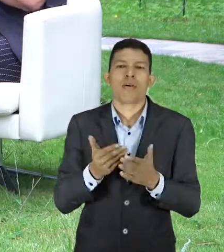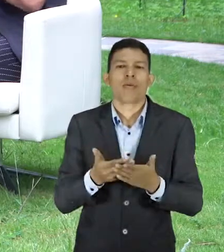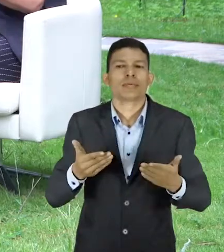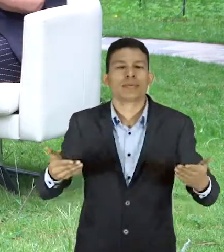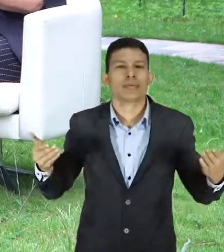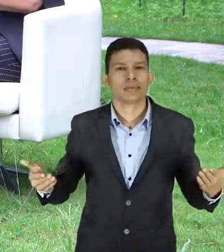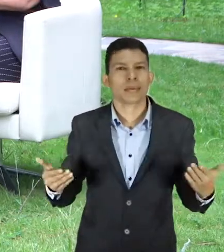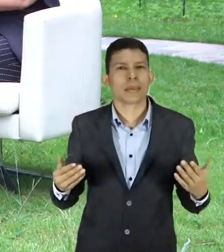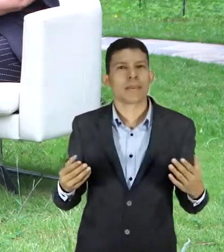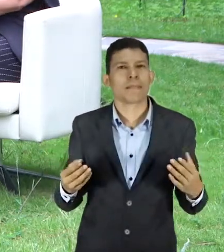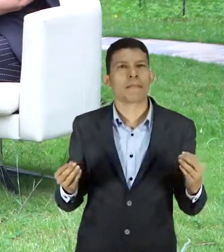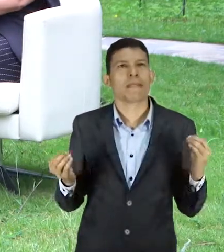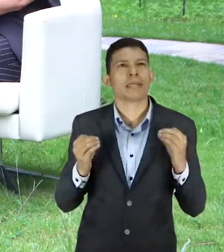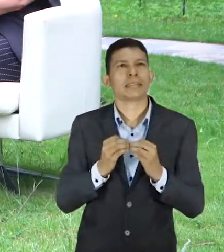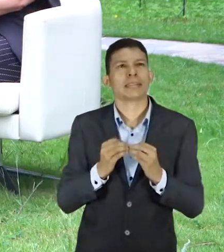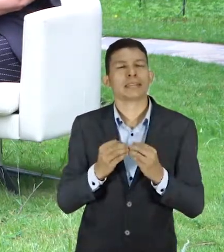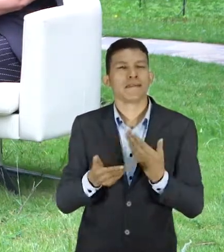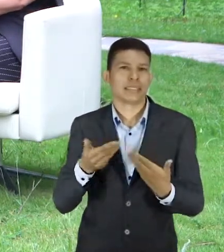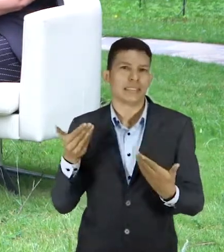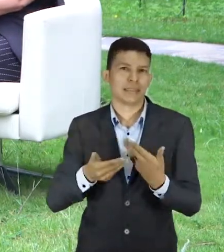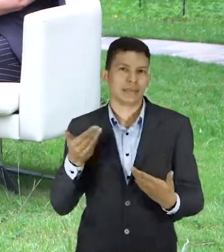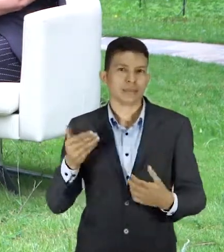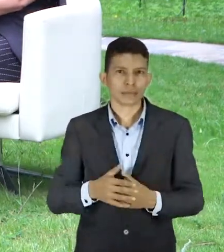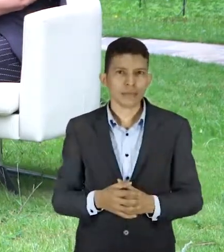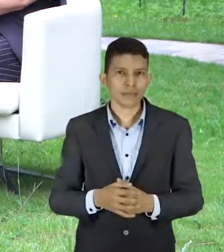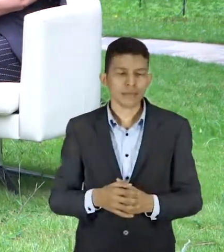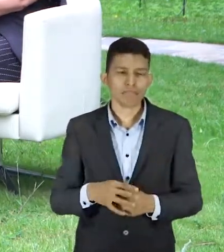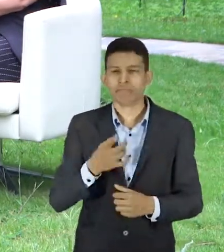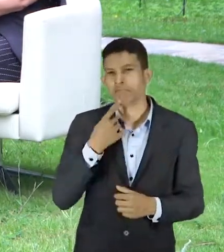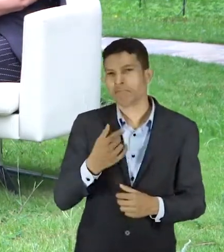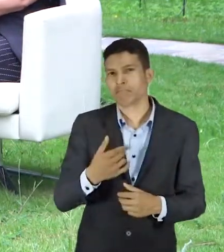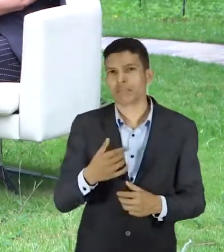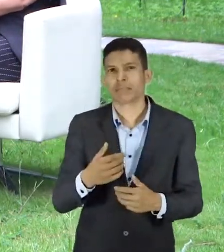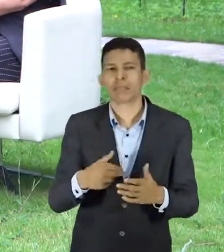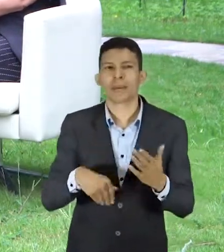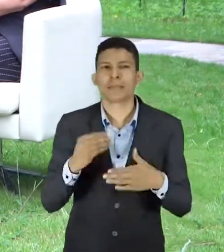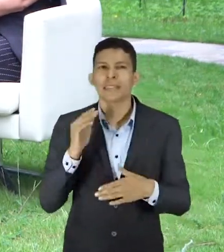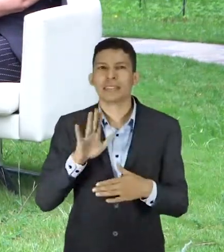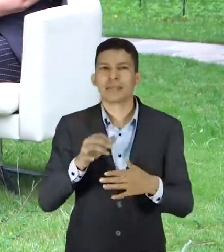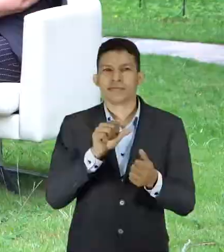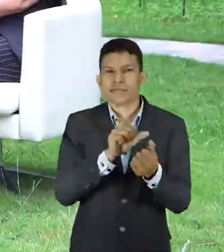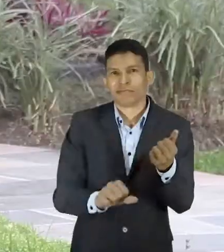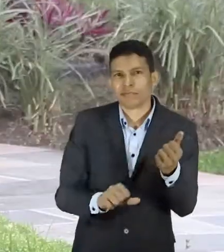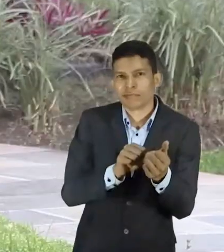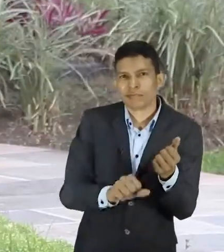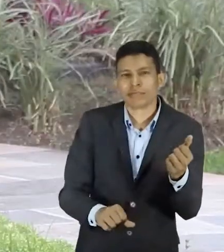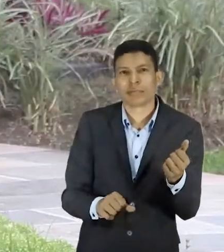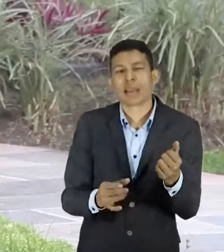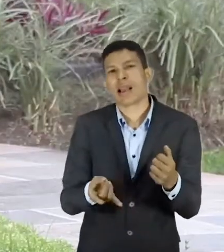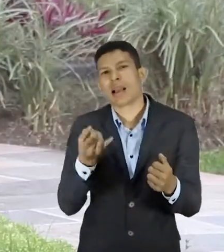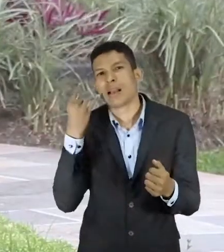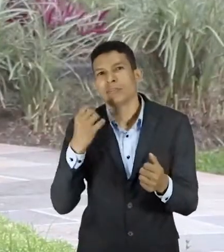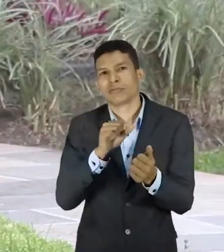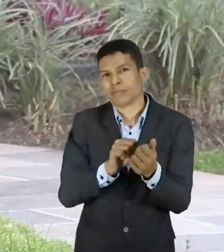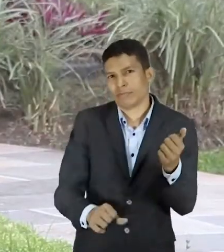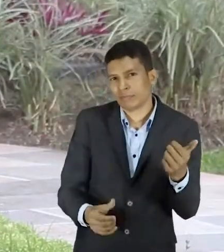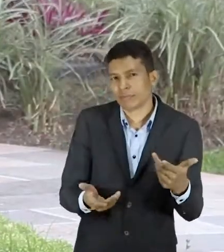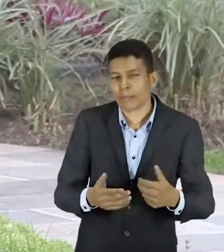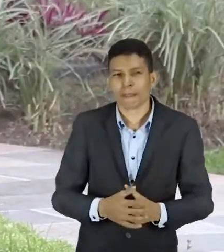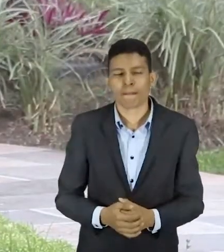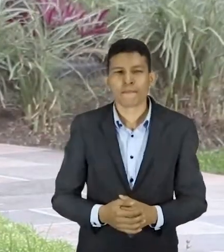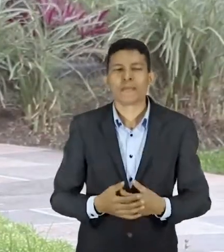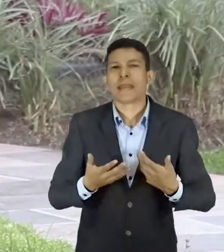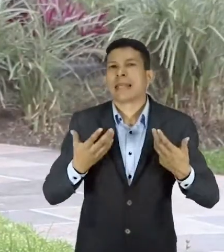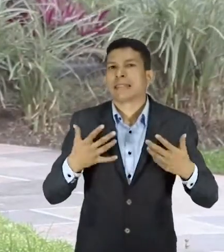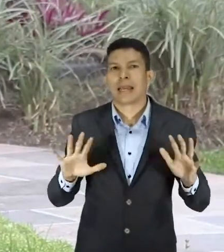cosas van siendo más fáciles. Digamos que partiendo de la cirugía, si te tienen que hacer una